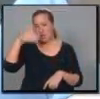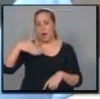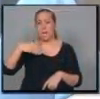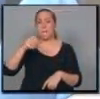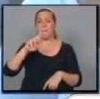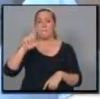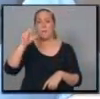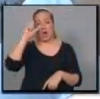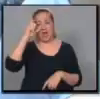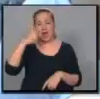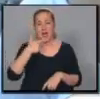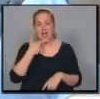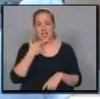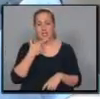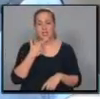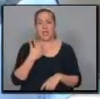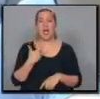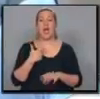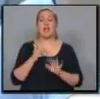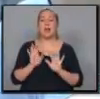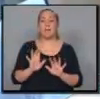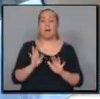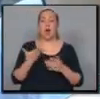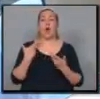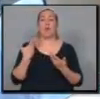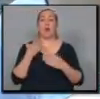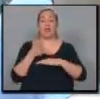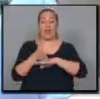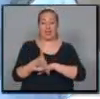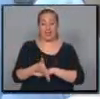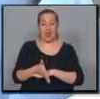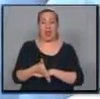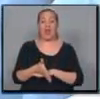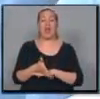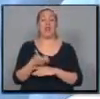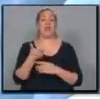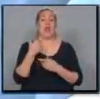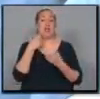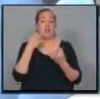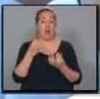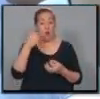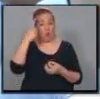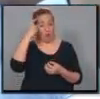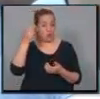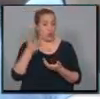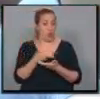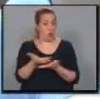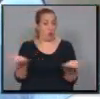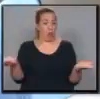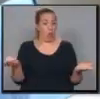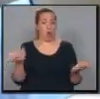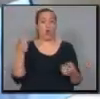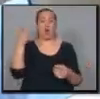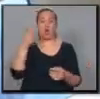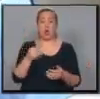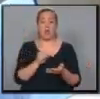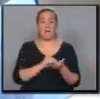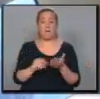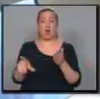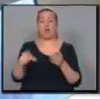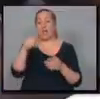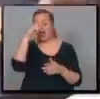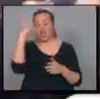policía provincial. Estábamos esperando poder ingresar a la audiencia que es pública, pero que no lo permitieron. Diputados nacionales,